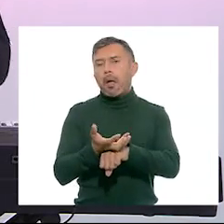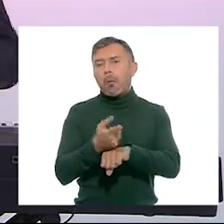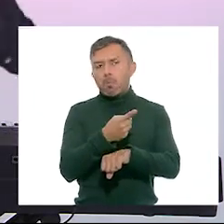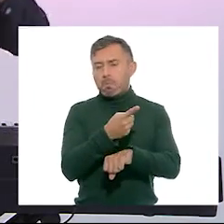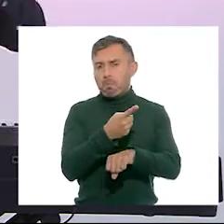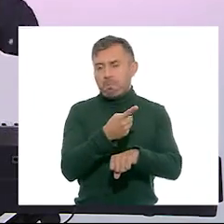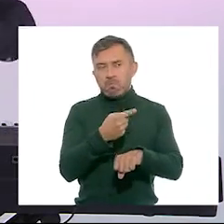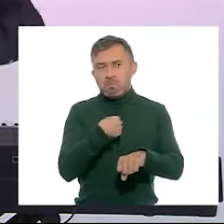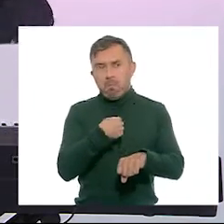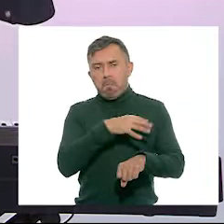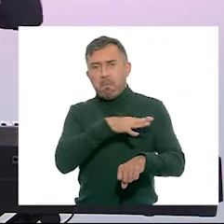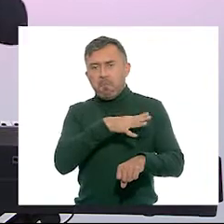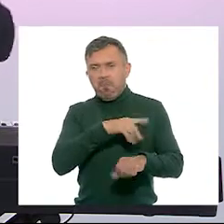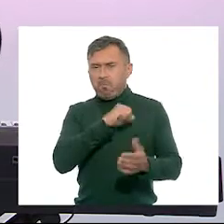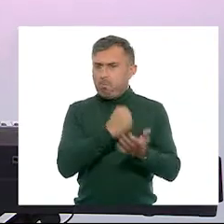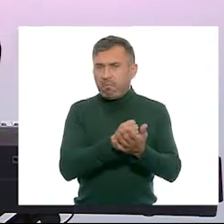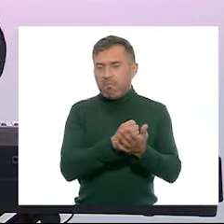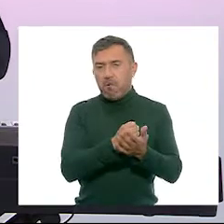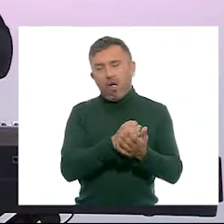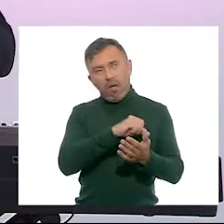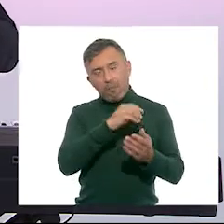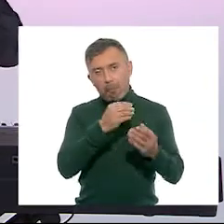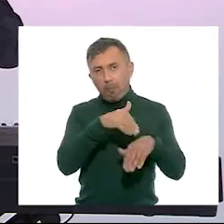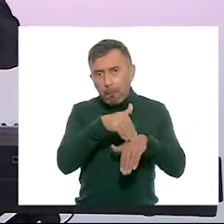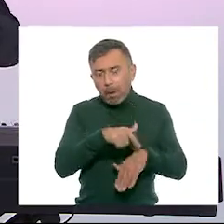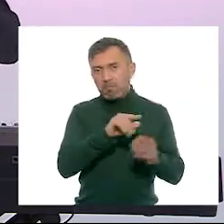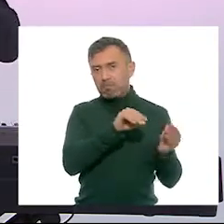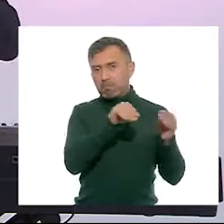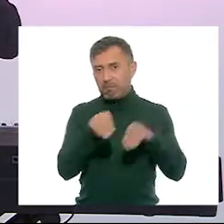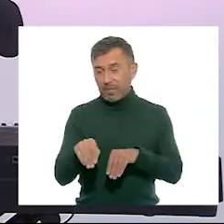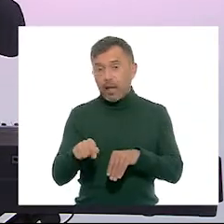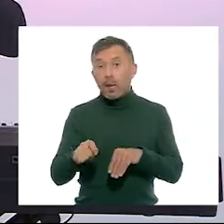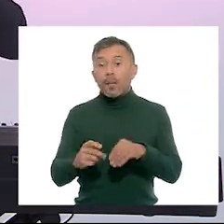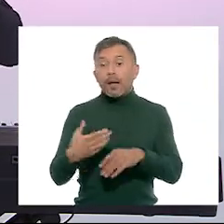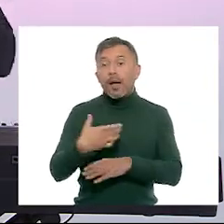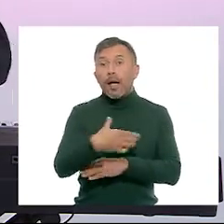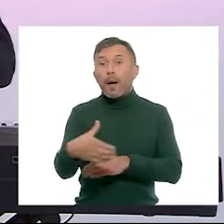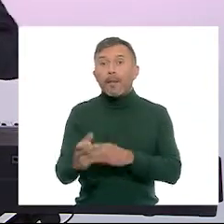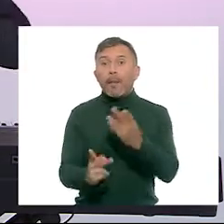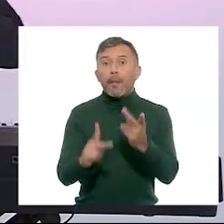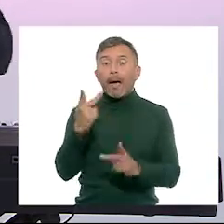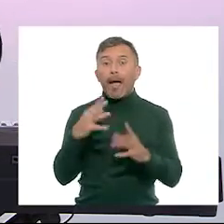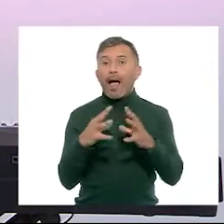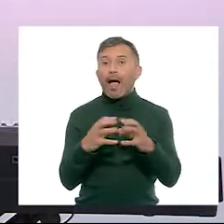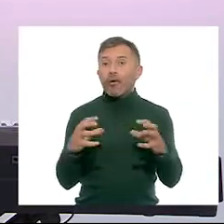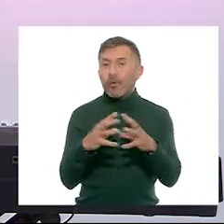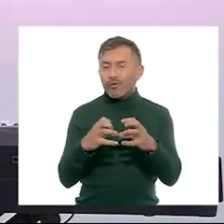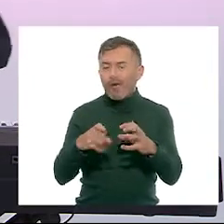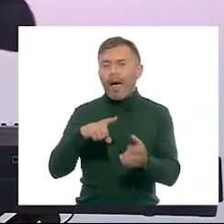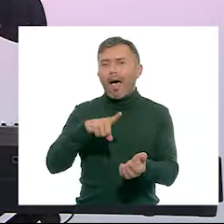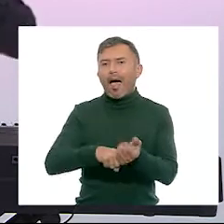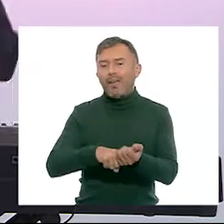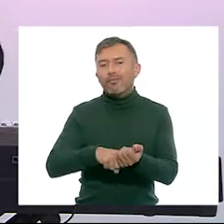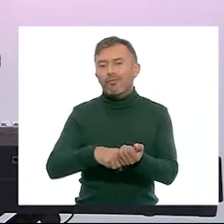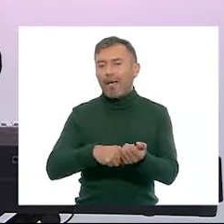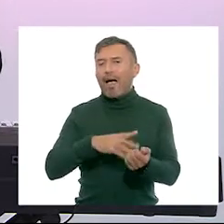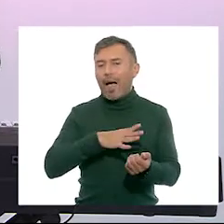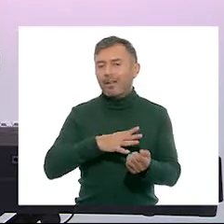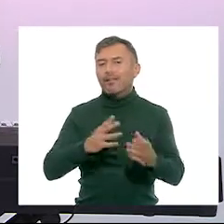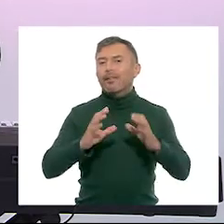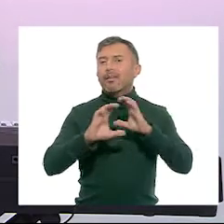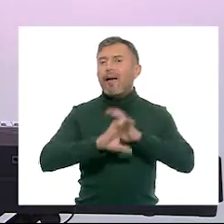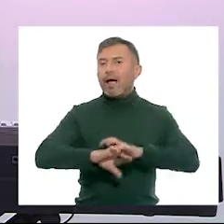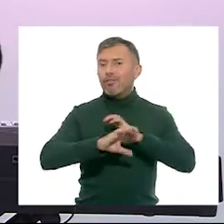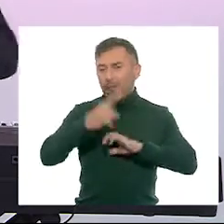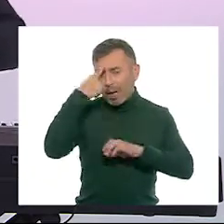y que ahí desarrolla en los campos de algodón una cosa que se llama cantos de trabajo. Y